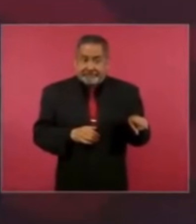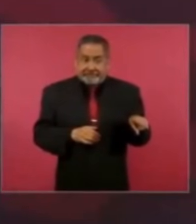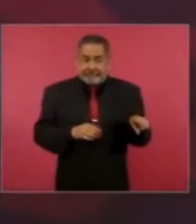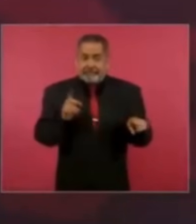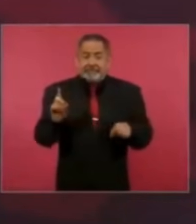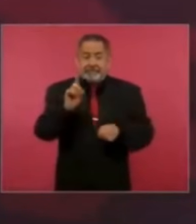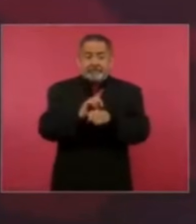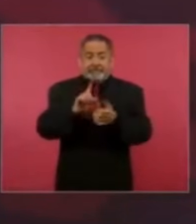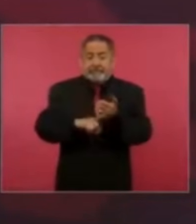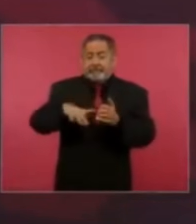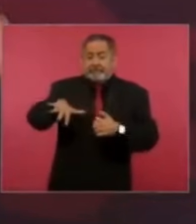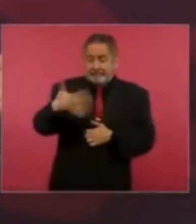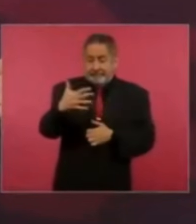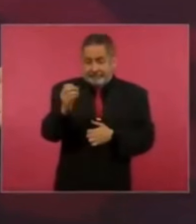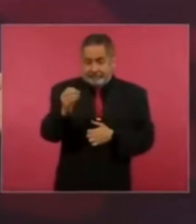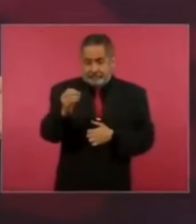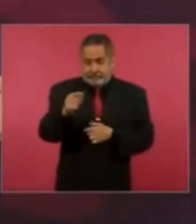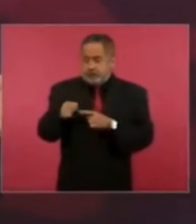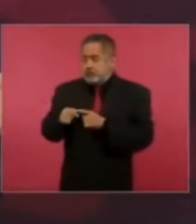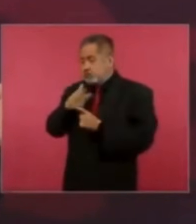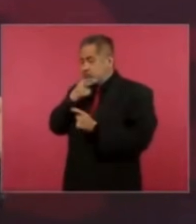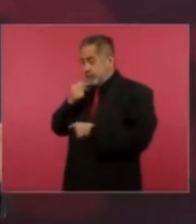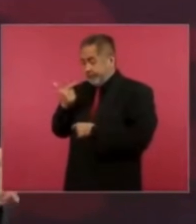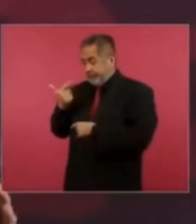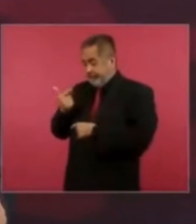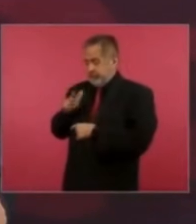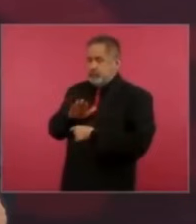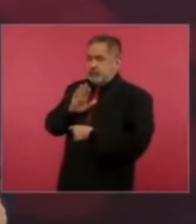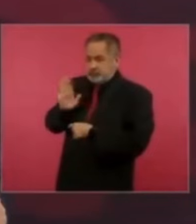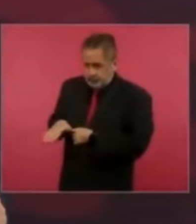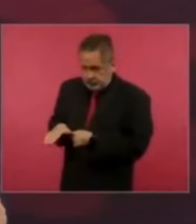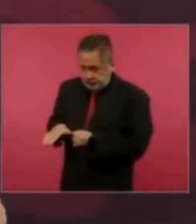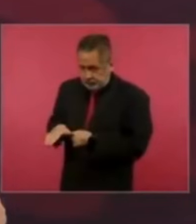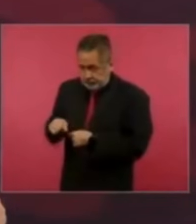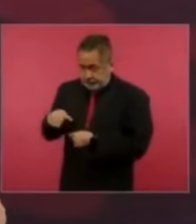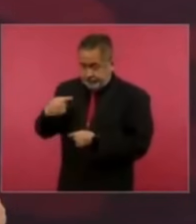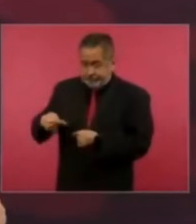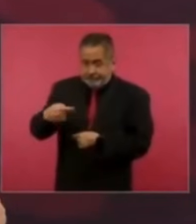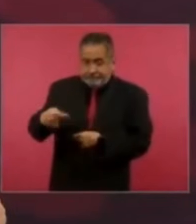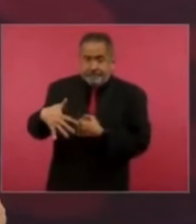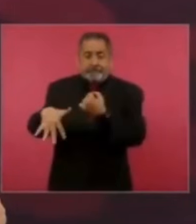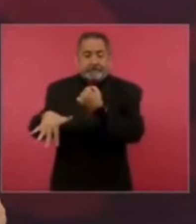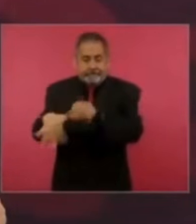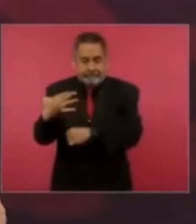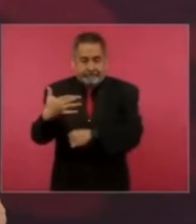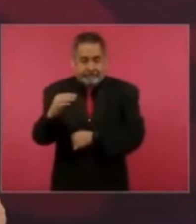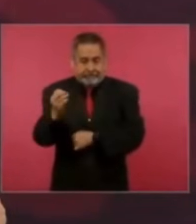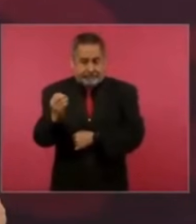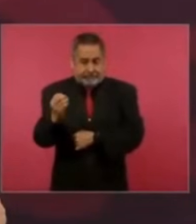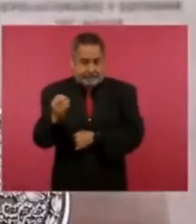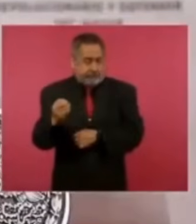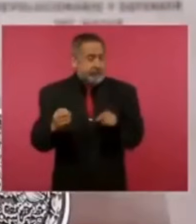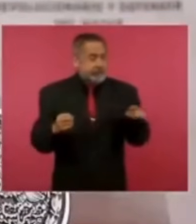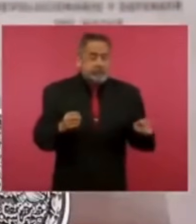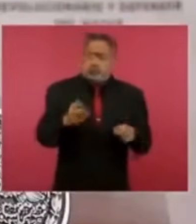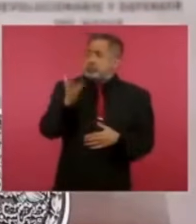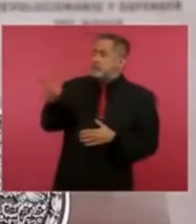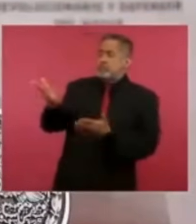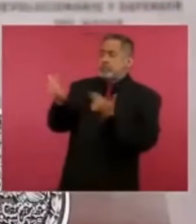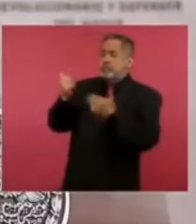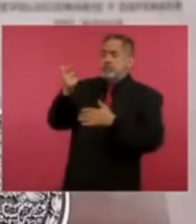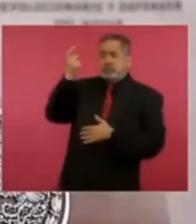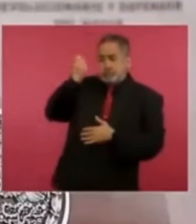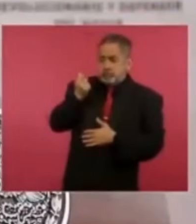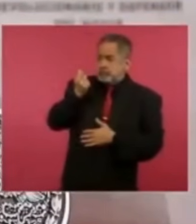el día 15 de octubre, el día 7 fallece su esposo, el día 15 de octubre ya solicita la pensión y el pago